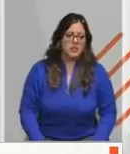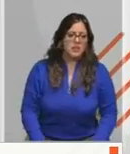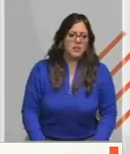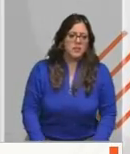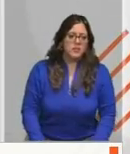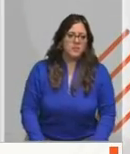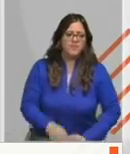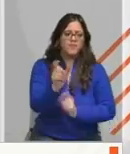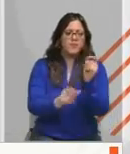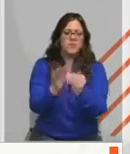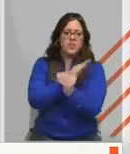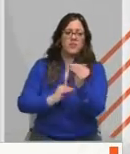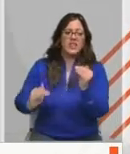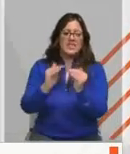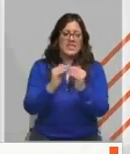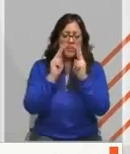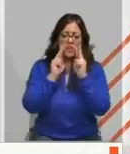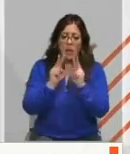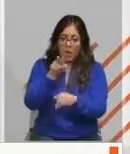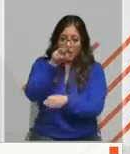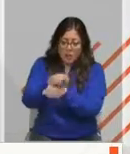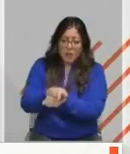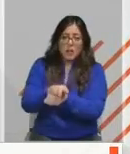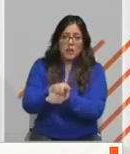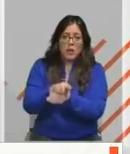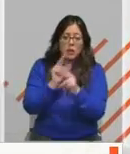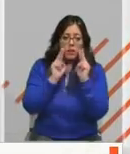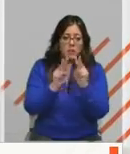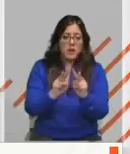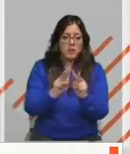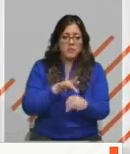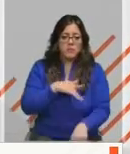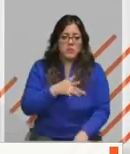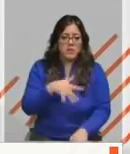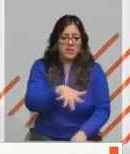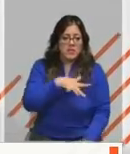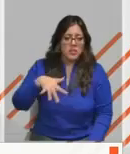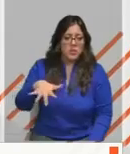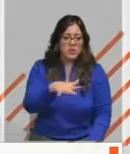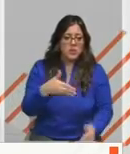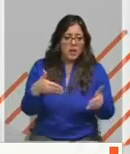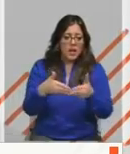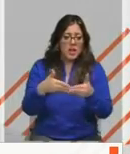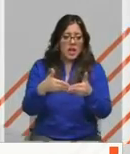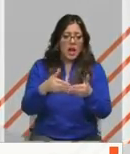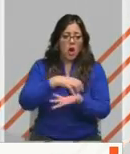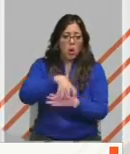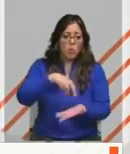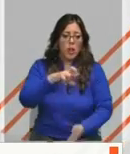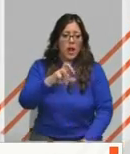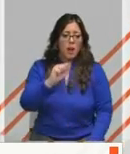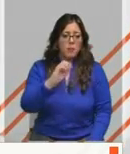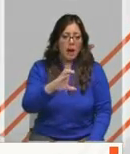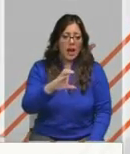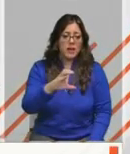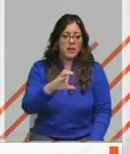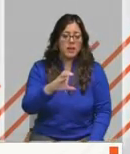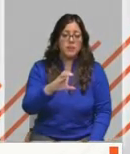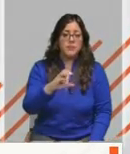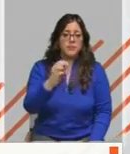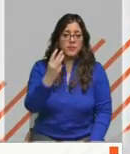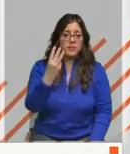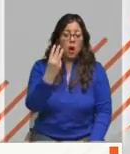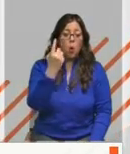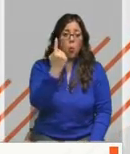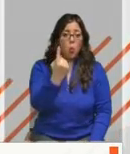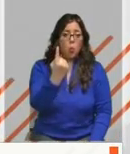Los propios vecinos de Elvira, testigos del accidente, miraban la triste escena en esta esquina en la comuna de Pedro Aguirre Cerda. Eran las 13